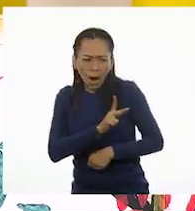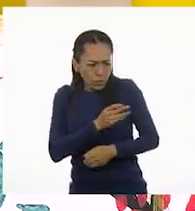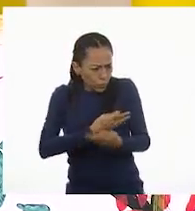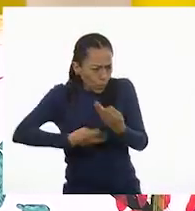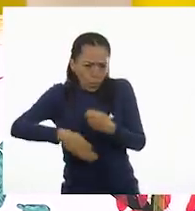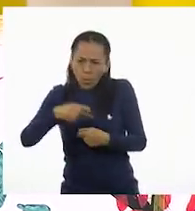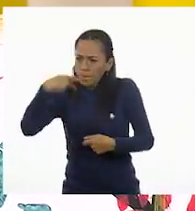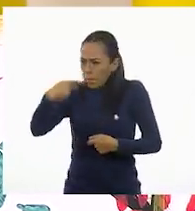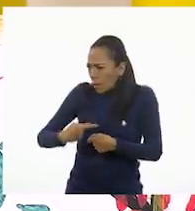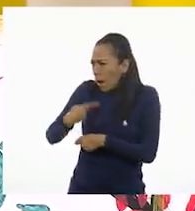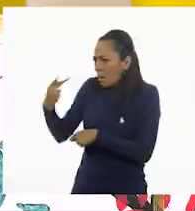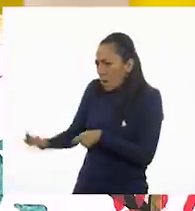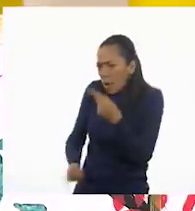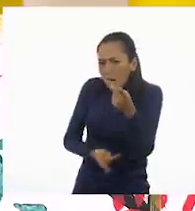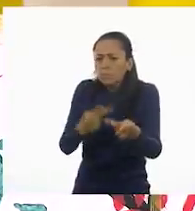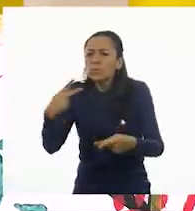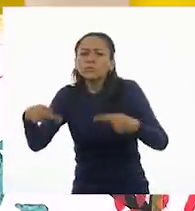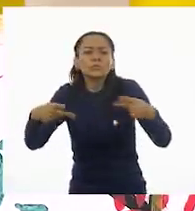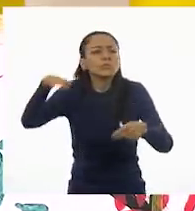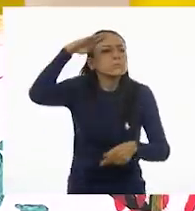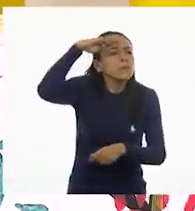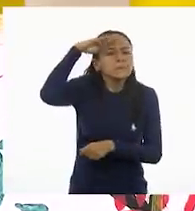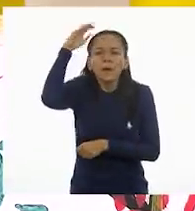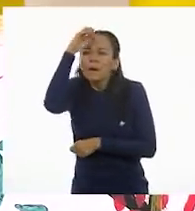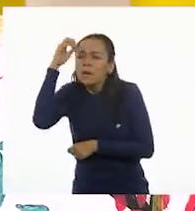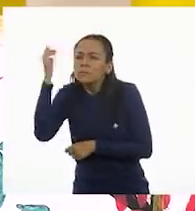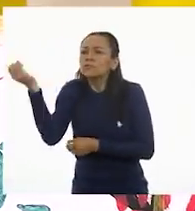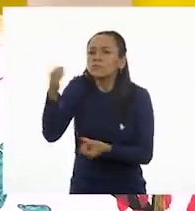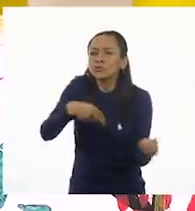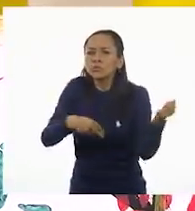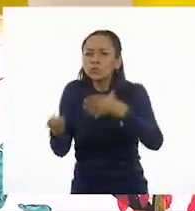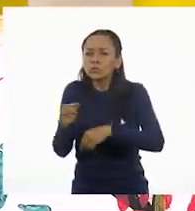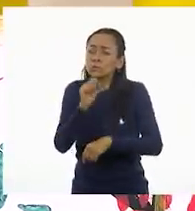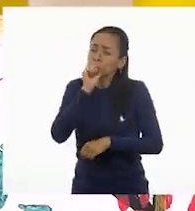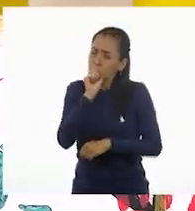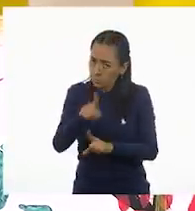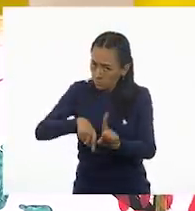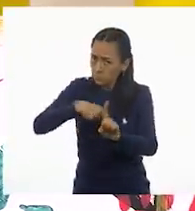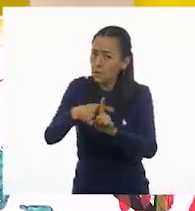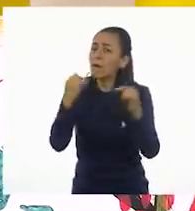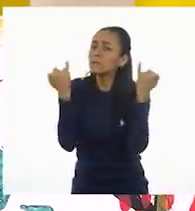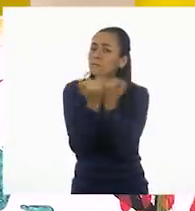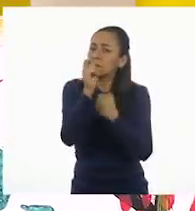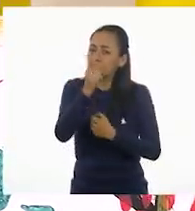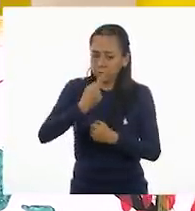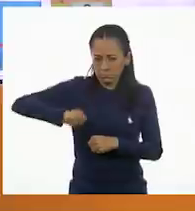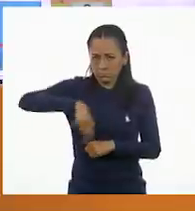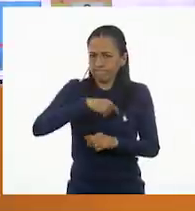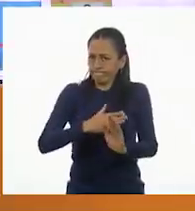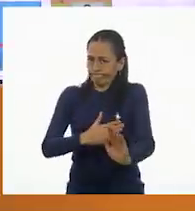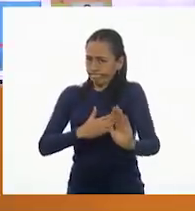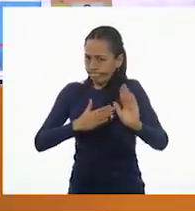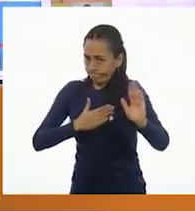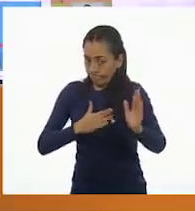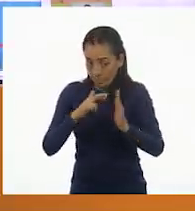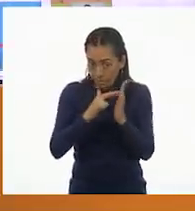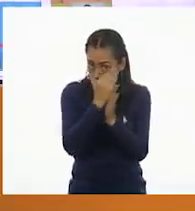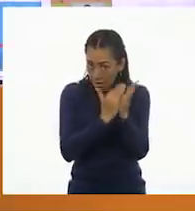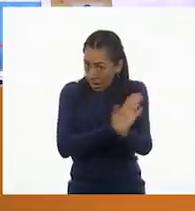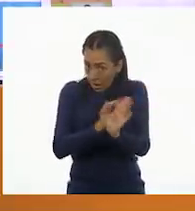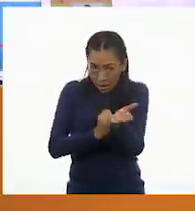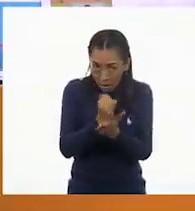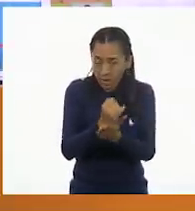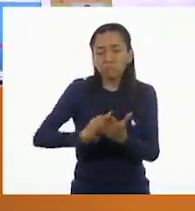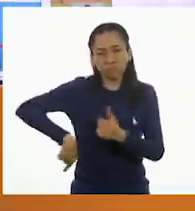porque también nos comprometimos a respetar las reglas que se decidieron en el salón. Así es, muy